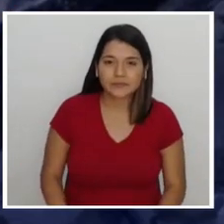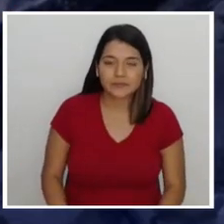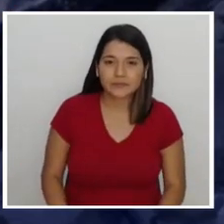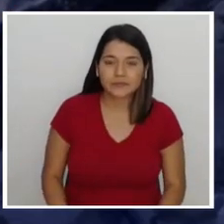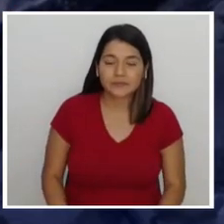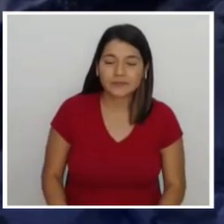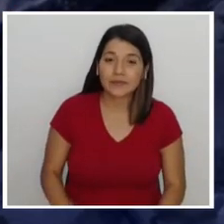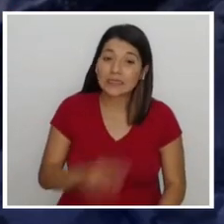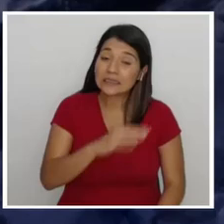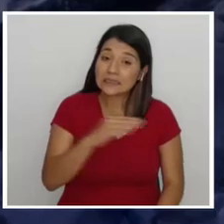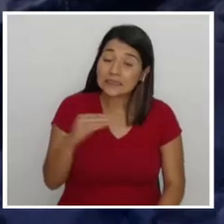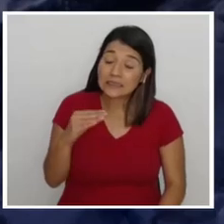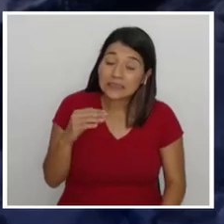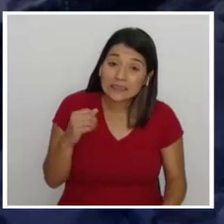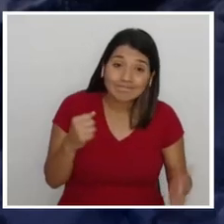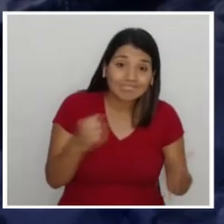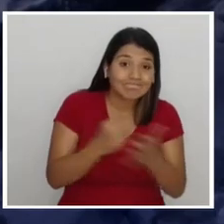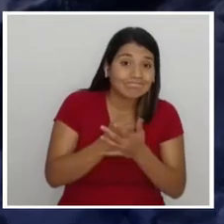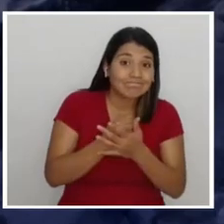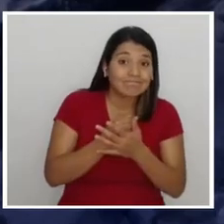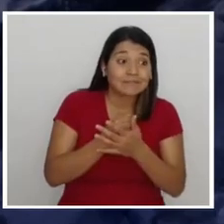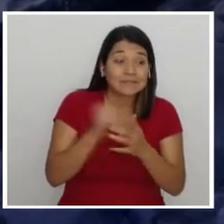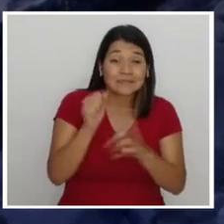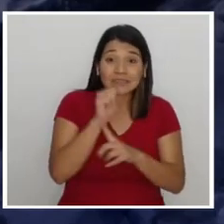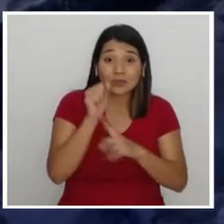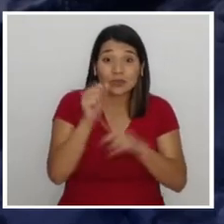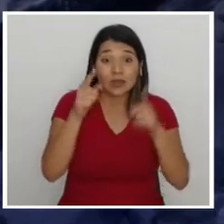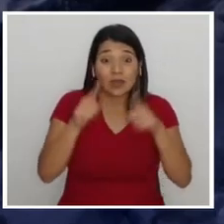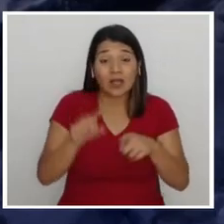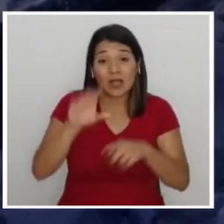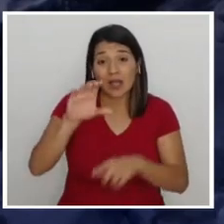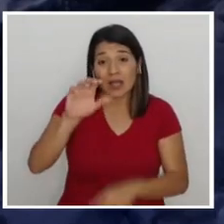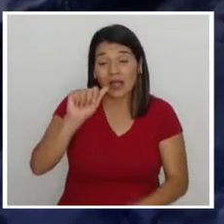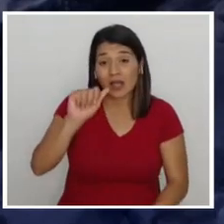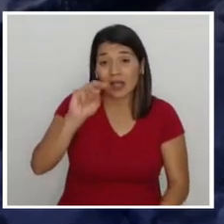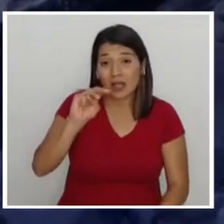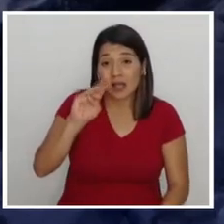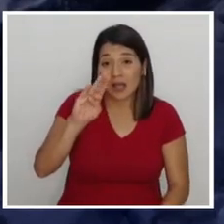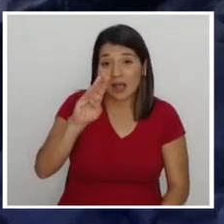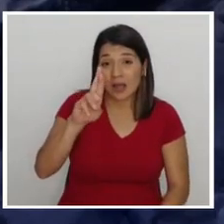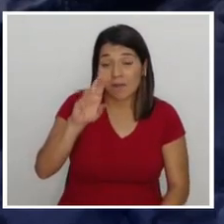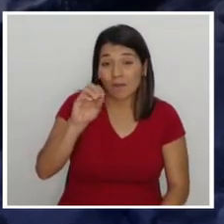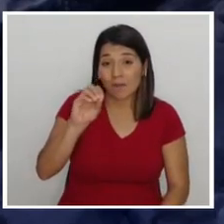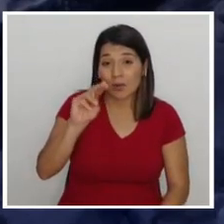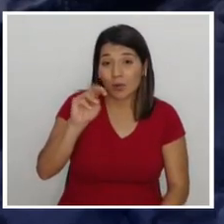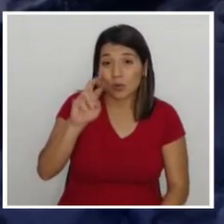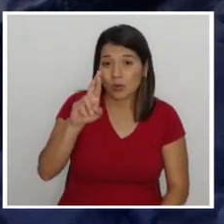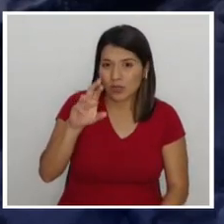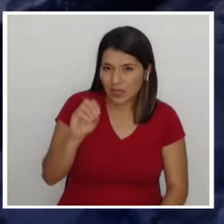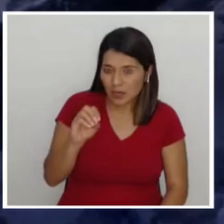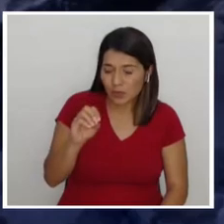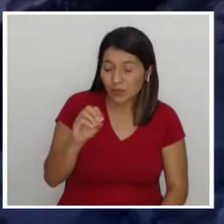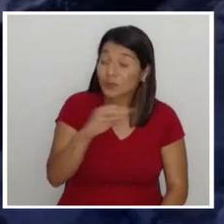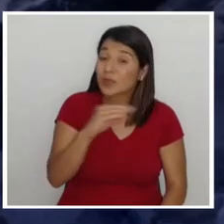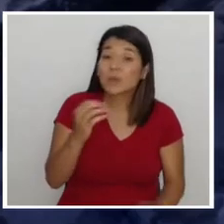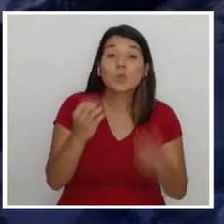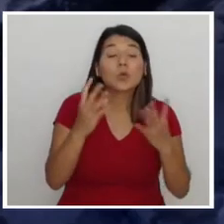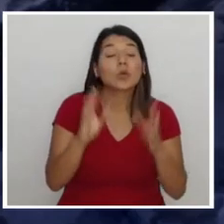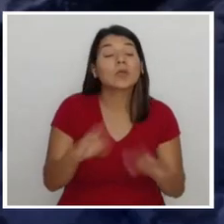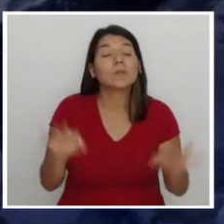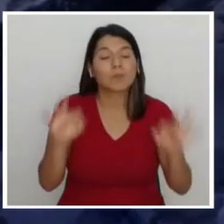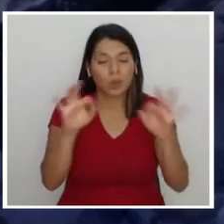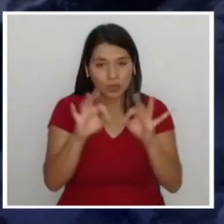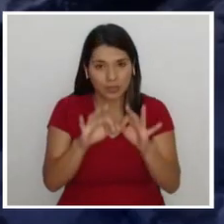Lamentable evento que sucedió en Cambronero, que no solo, y aquí es importante detenerme, porque a veces